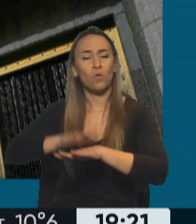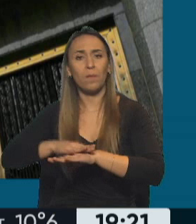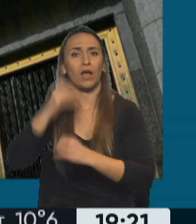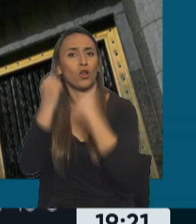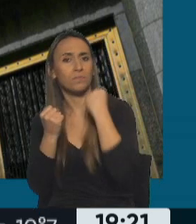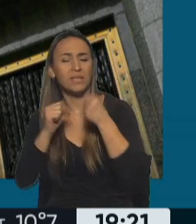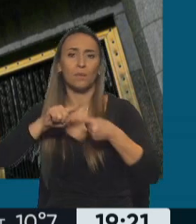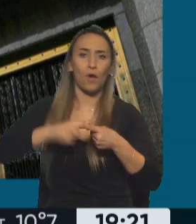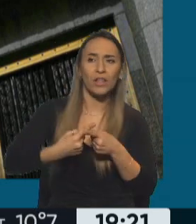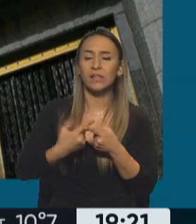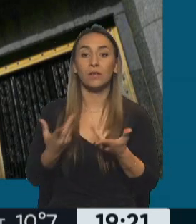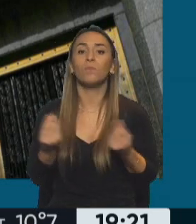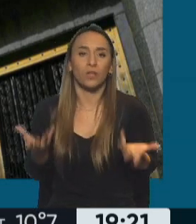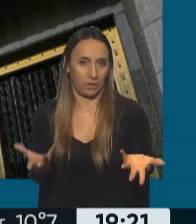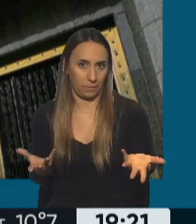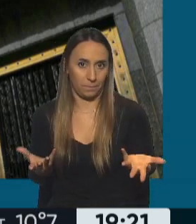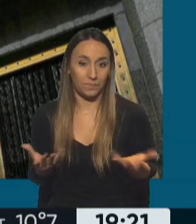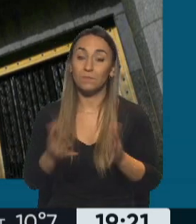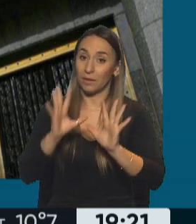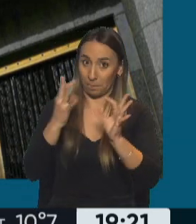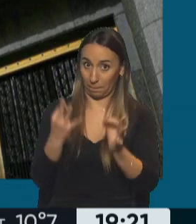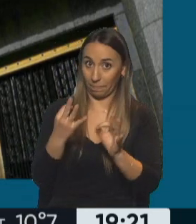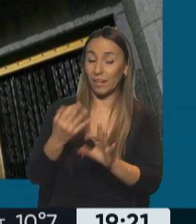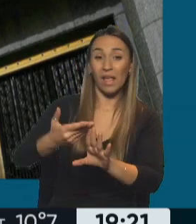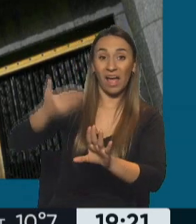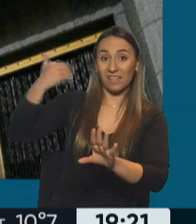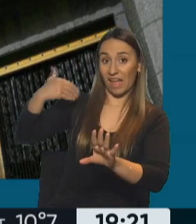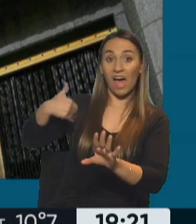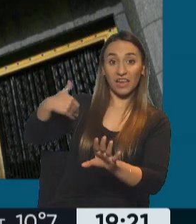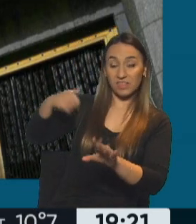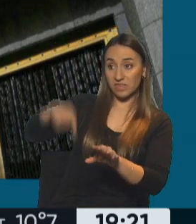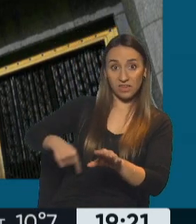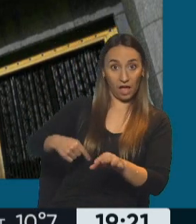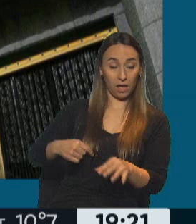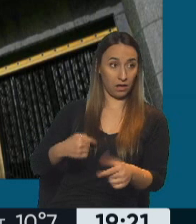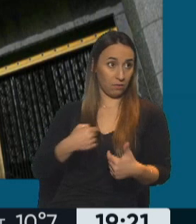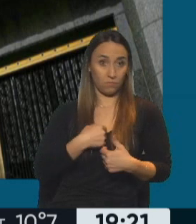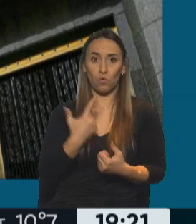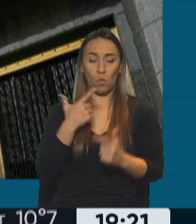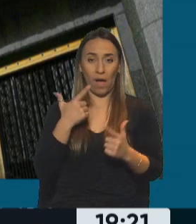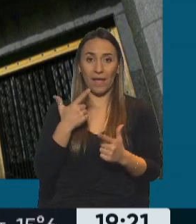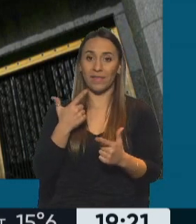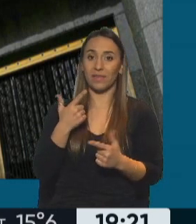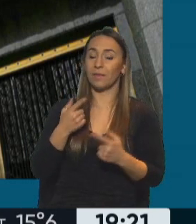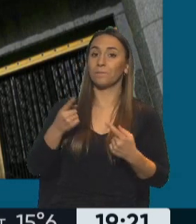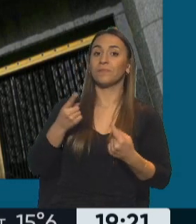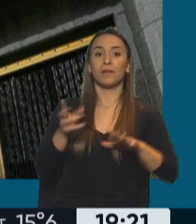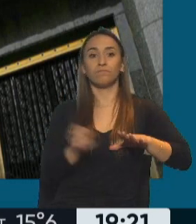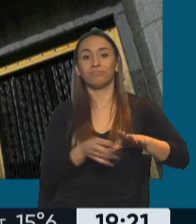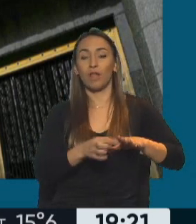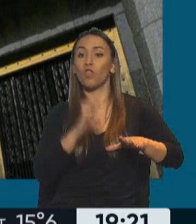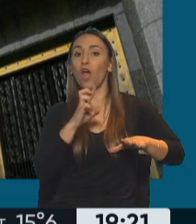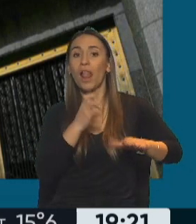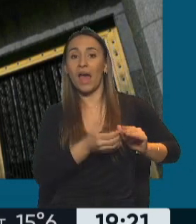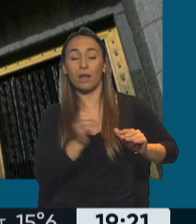Argentina, históricamente, sobre todo el periodo anterior, no generaba dólares, es decir, no generaba saldo favorable de